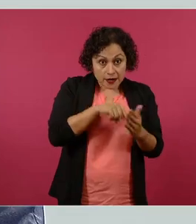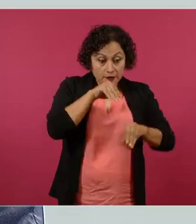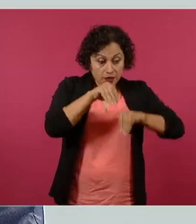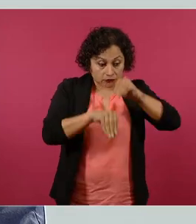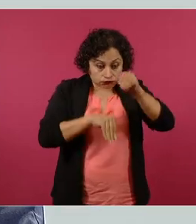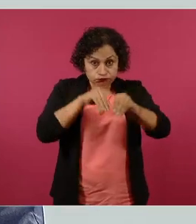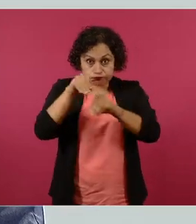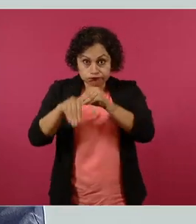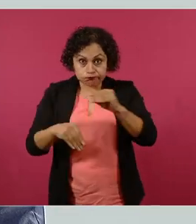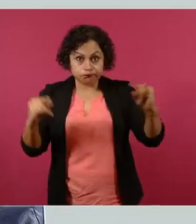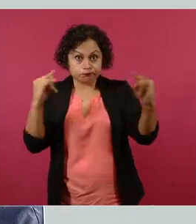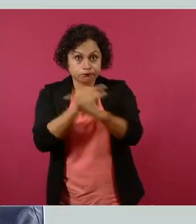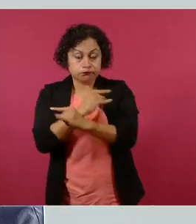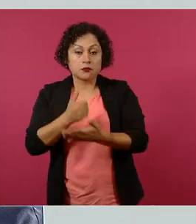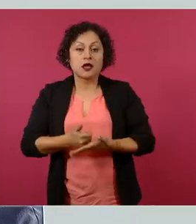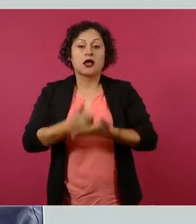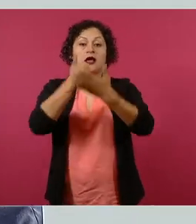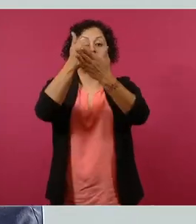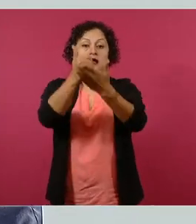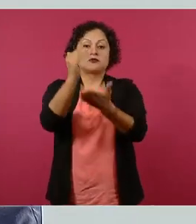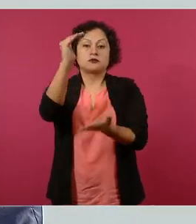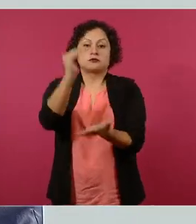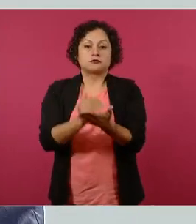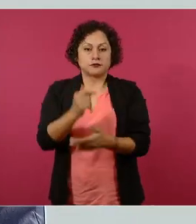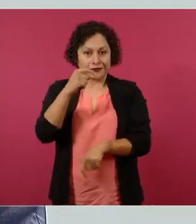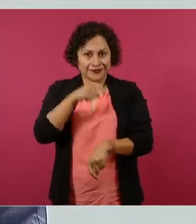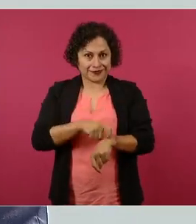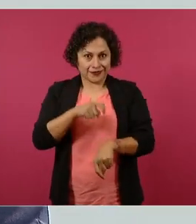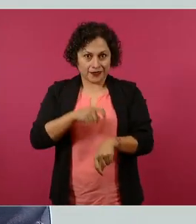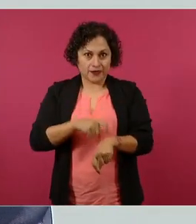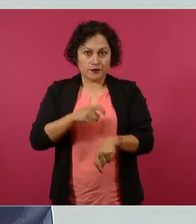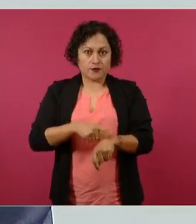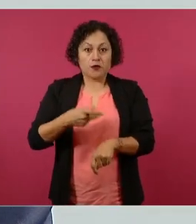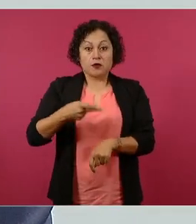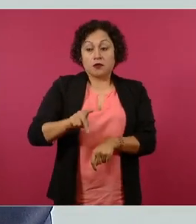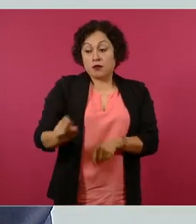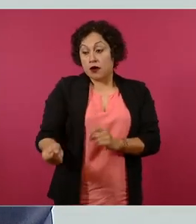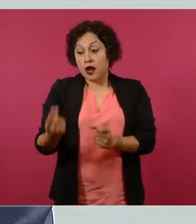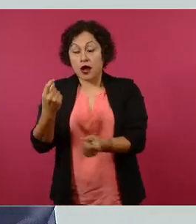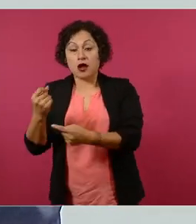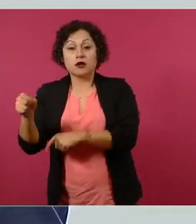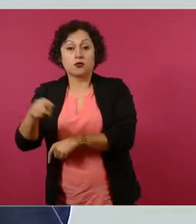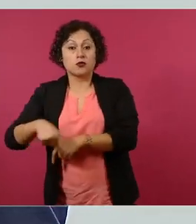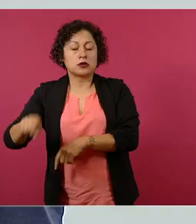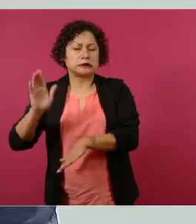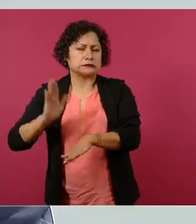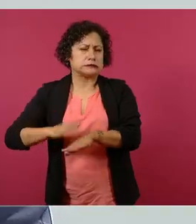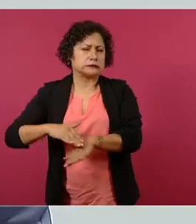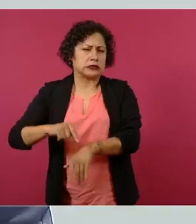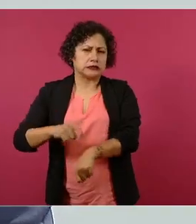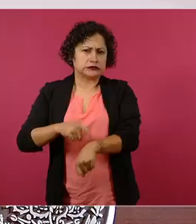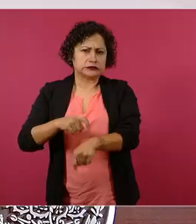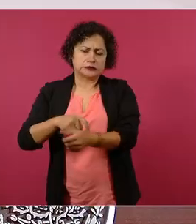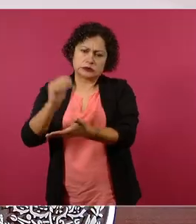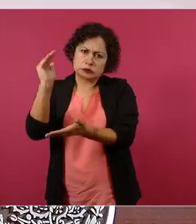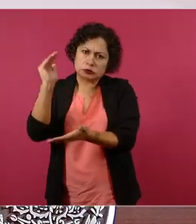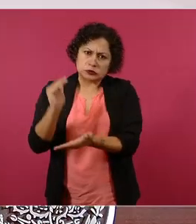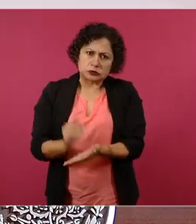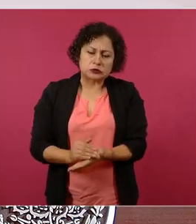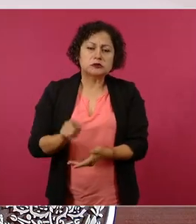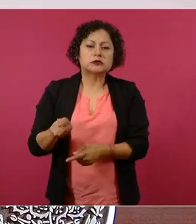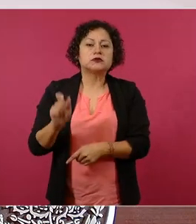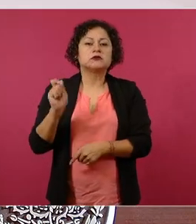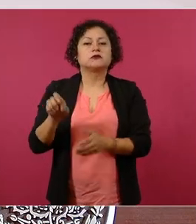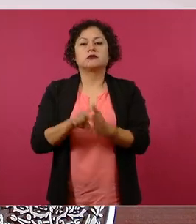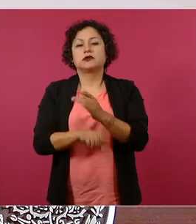traslado en promedio Pero hay algunas obras que hasta están reduciendo hasta 5 horas como estas carreteras badirahuato Parral Barranca